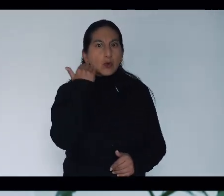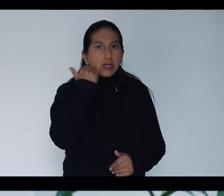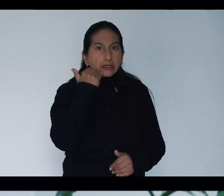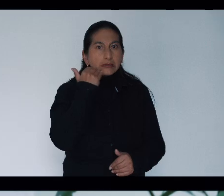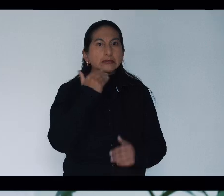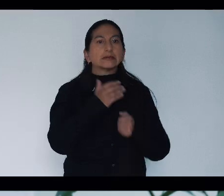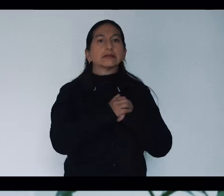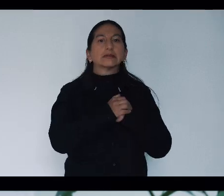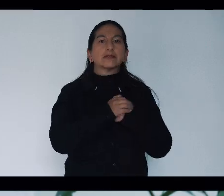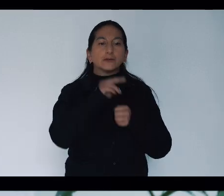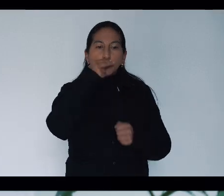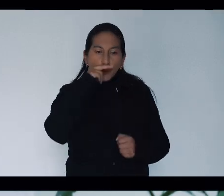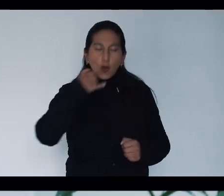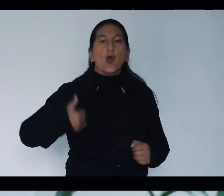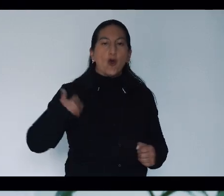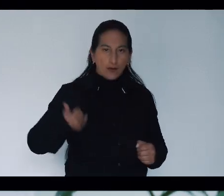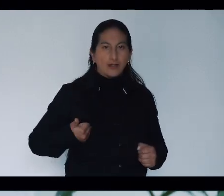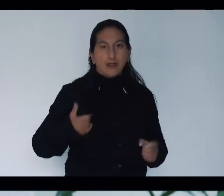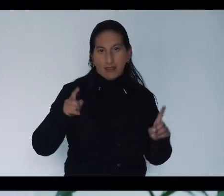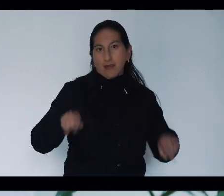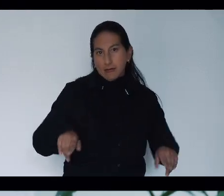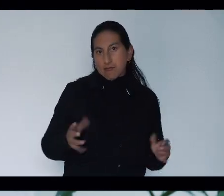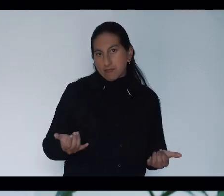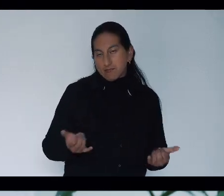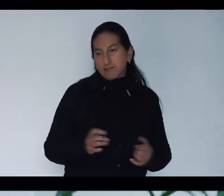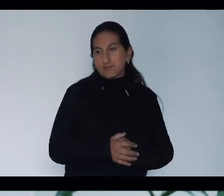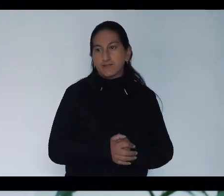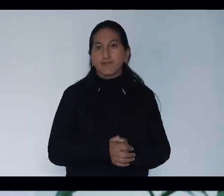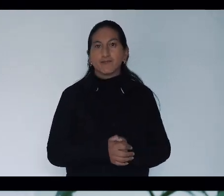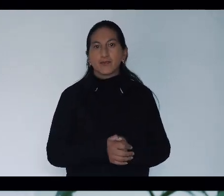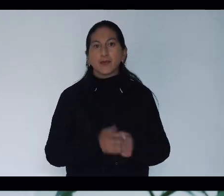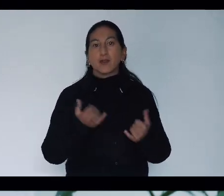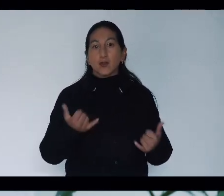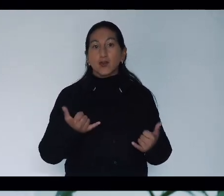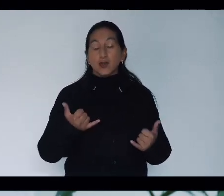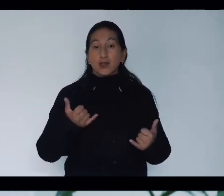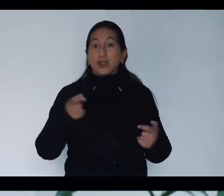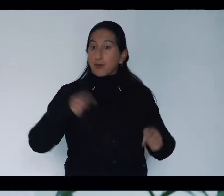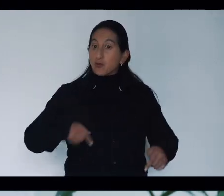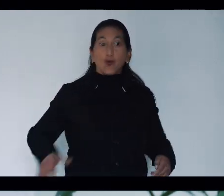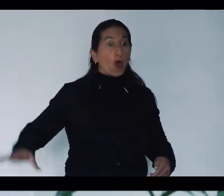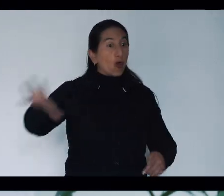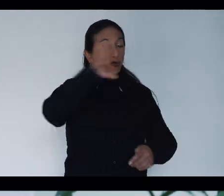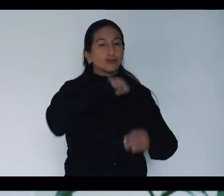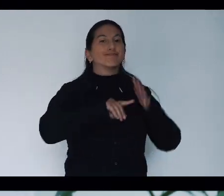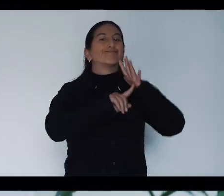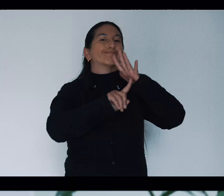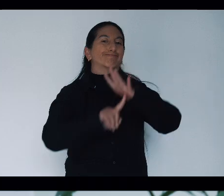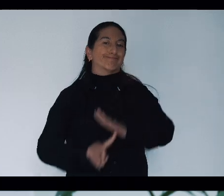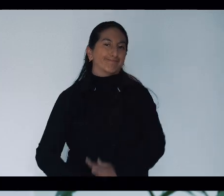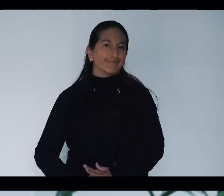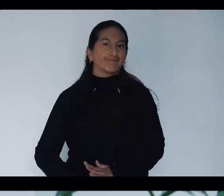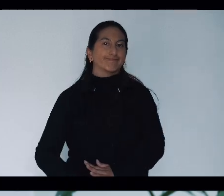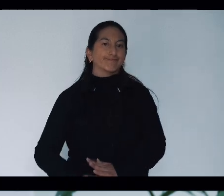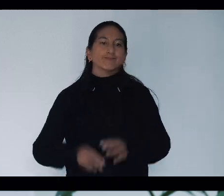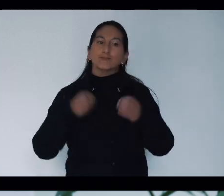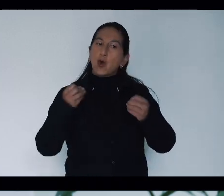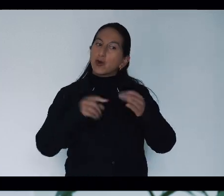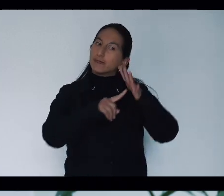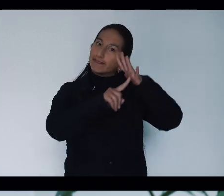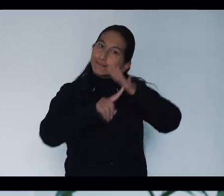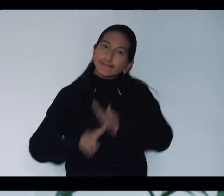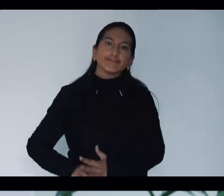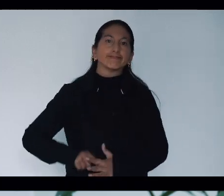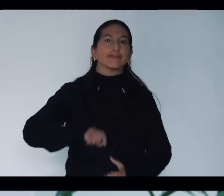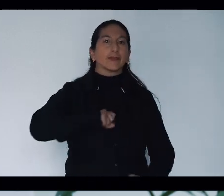los niños, niñas y adolescentes, también incluidos acá, que eso hemos sido y somos discriminados y se nos vulneran los derechos,